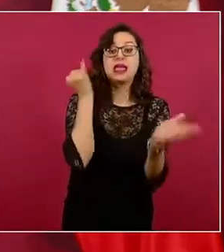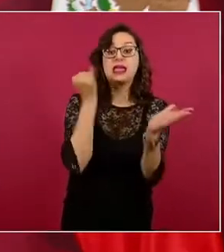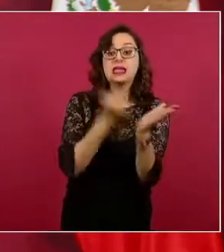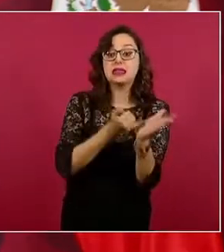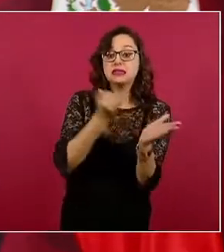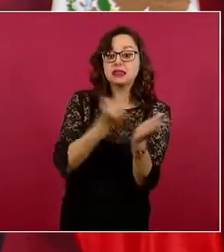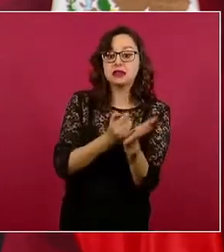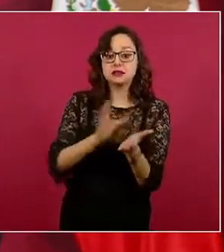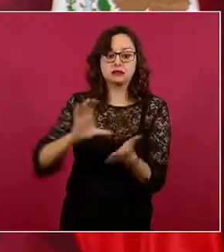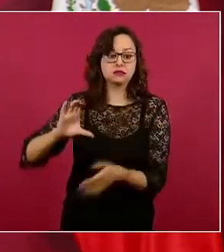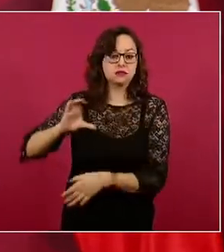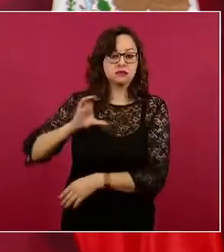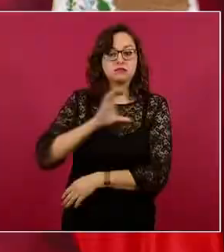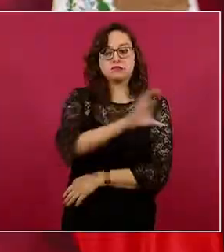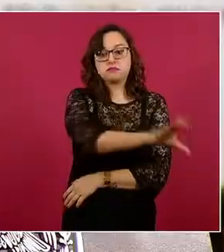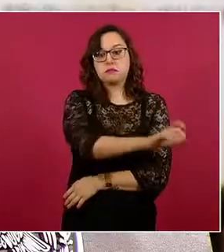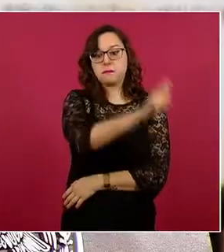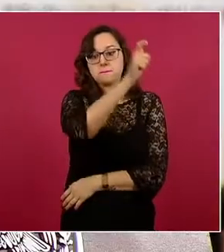intereses de esa deuda.